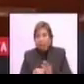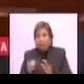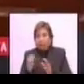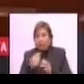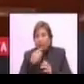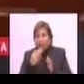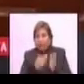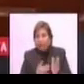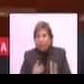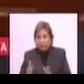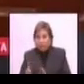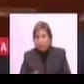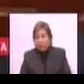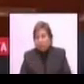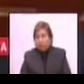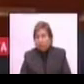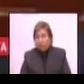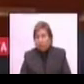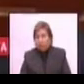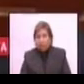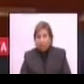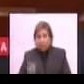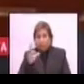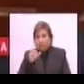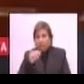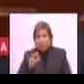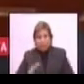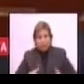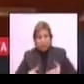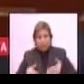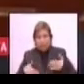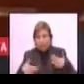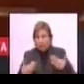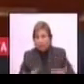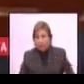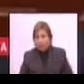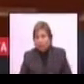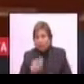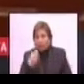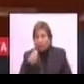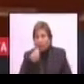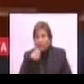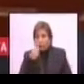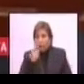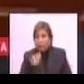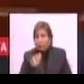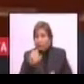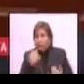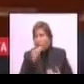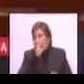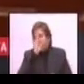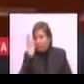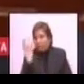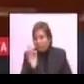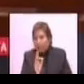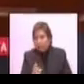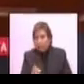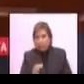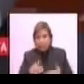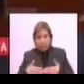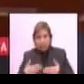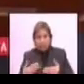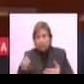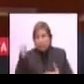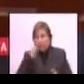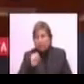se está planteando una cuestión de censura. Eso no se puede permitir, presidente. Porque si no, a partir de ahora, nunca más podrá haber